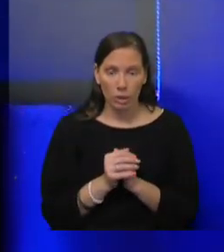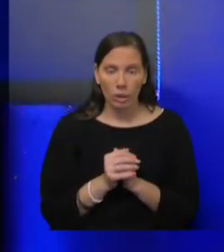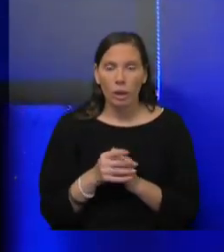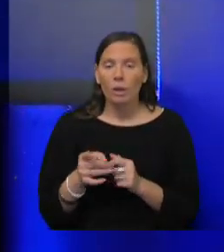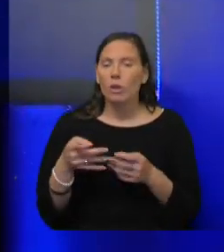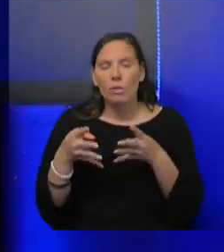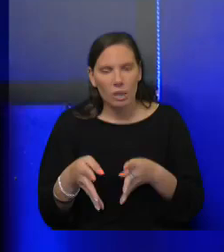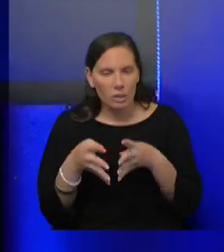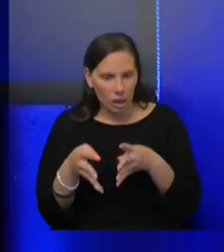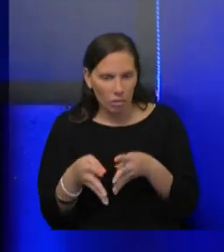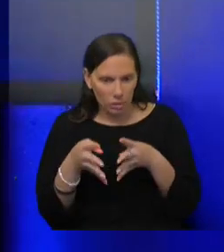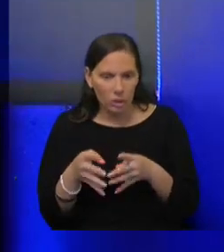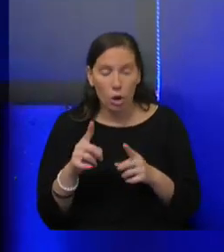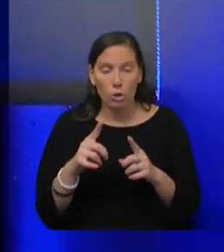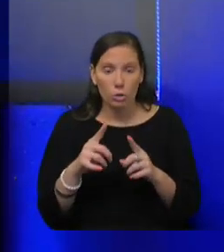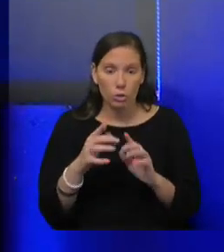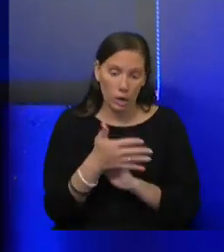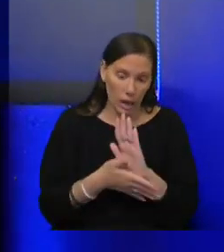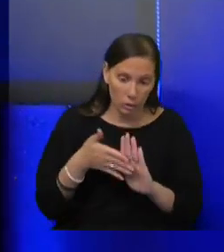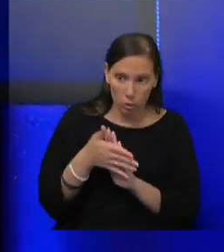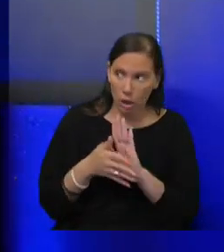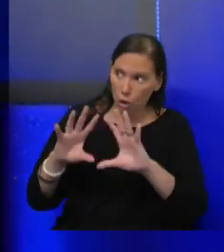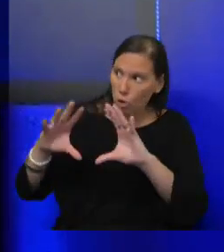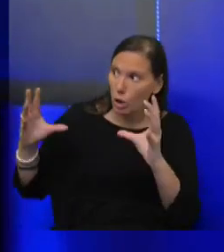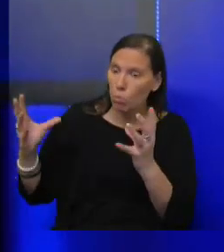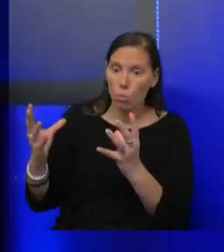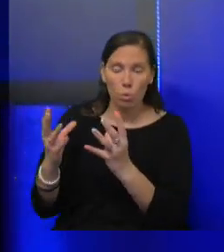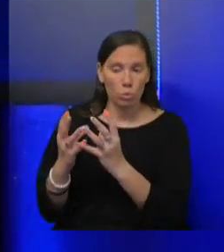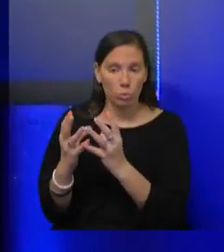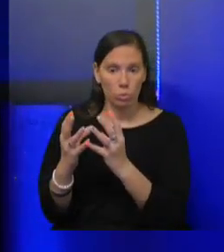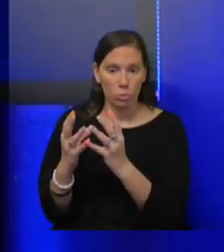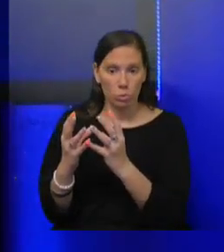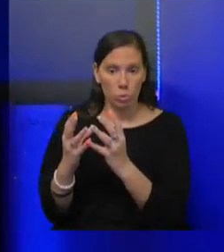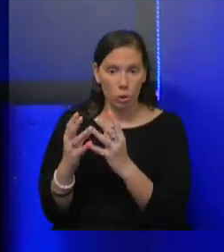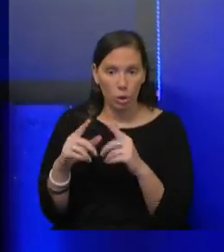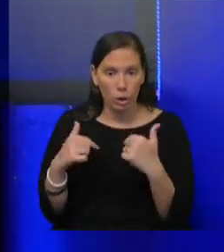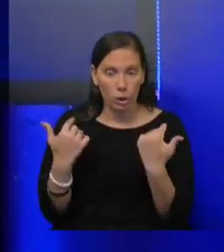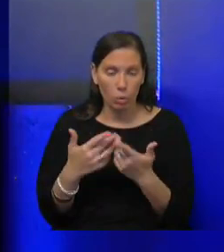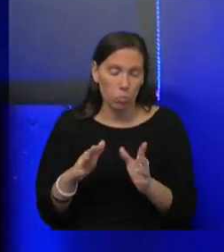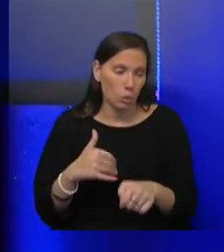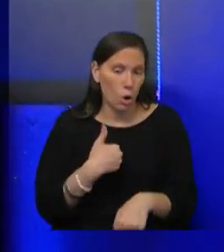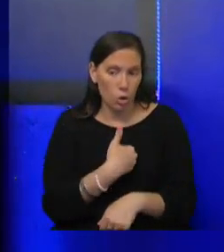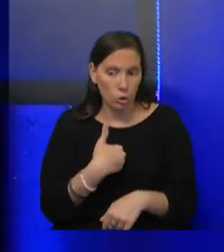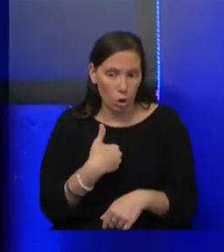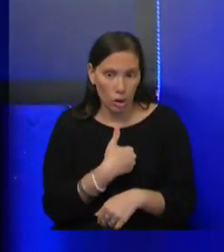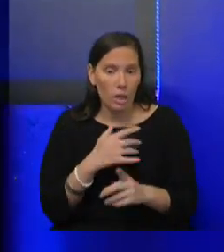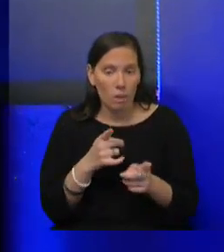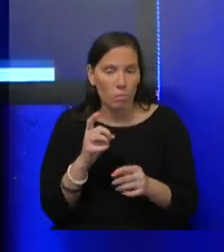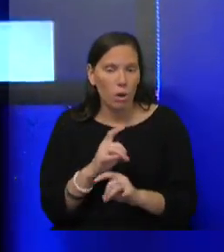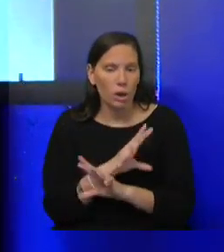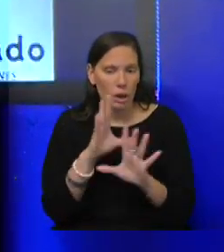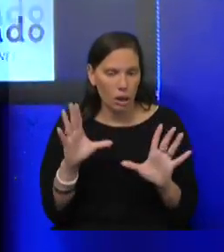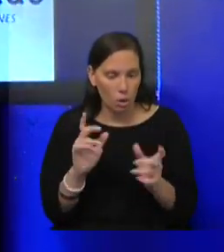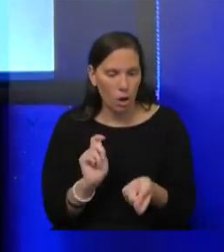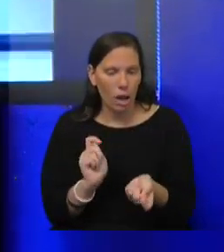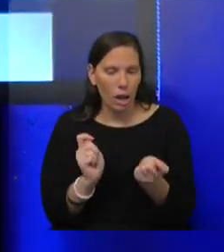estos desafíos de carácter nacional el m y con nuestra nuestros roles hay que tener claro que ninguna